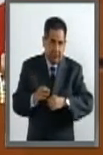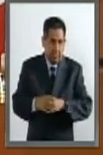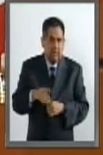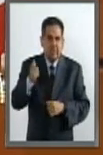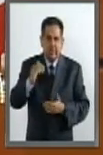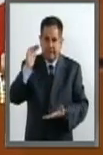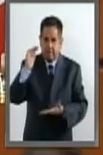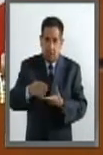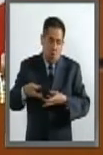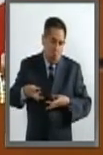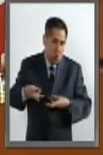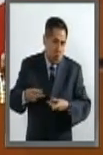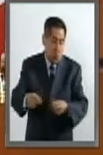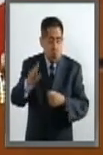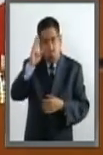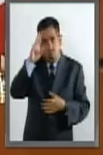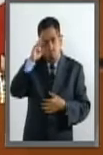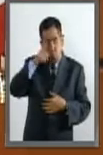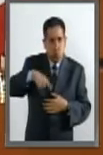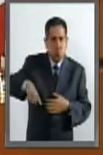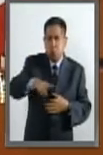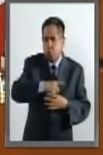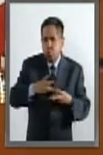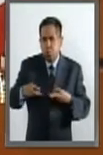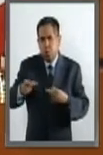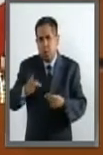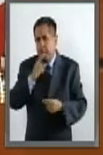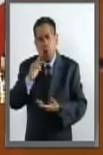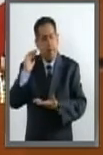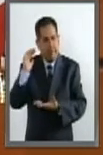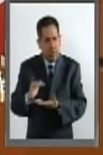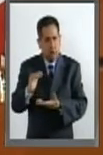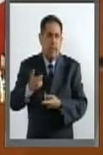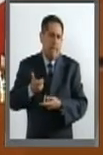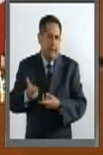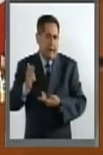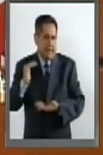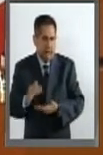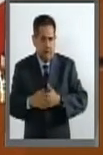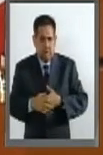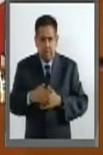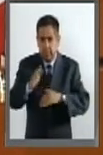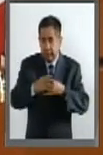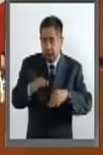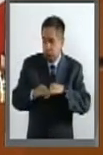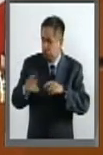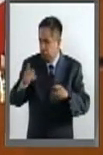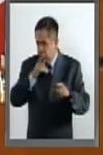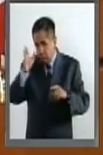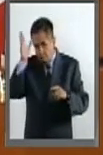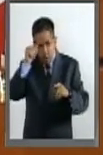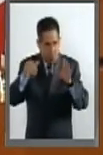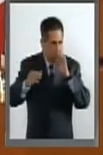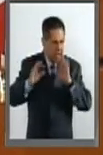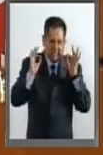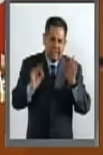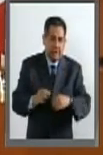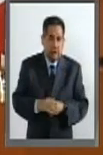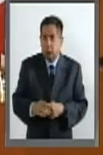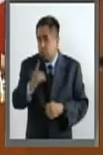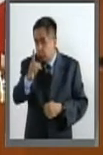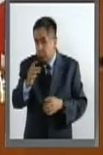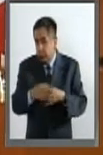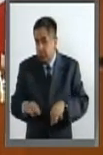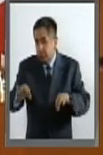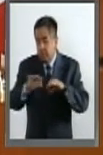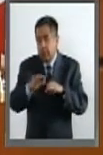reducir el costo operativo del Congreso de la Unión, facilitar la construcción de los acuerdos, pero lo más importante,